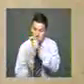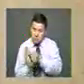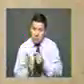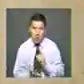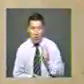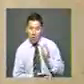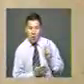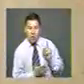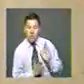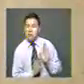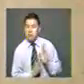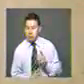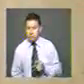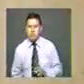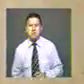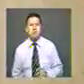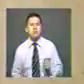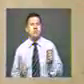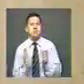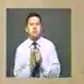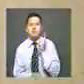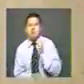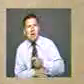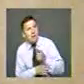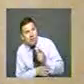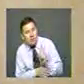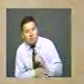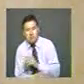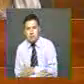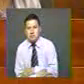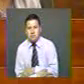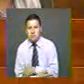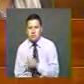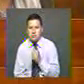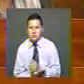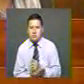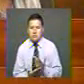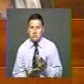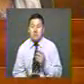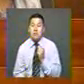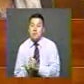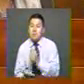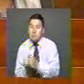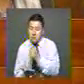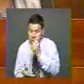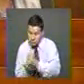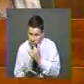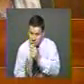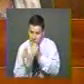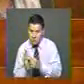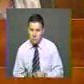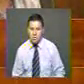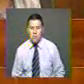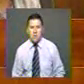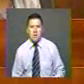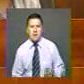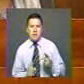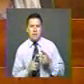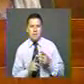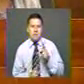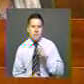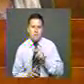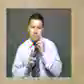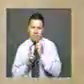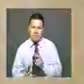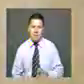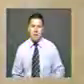sexo. Ciertamente se trata de una orden vinculante que los obliga a celebrar estas uniones. Lo segundo, se reconoció el